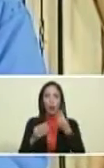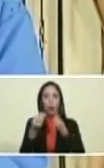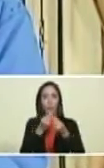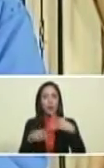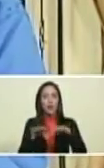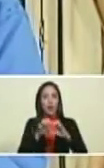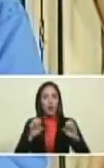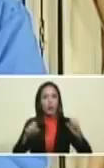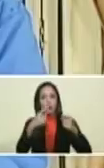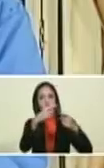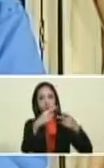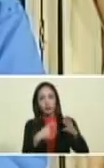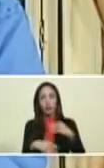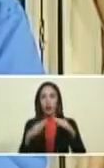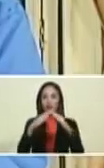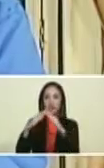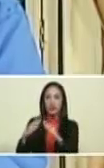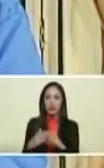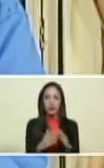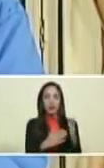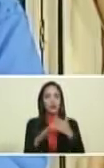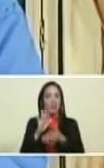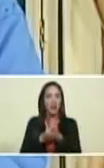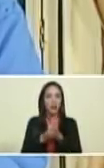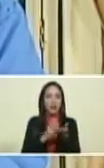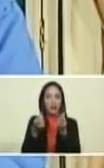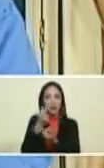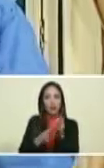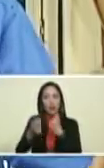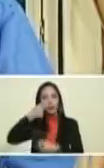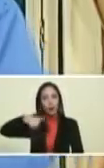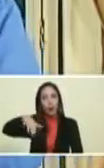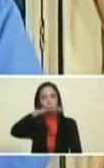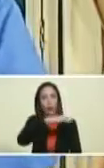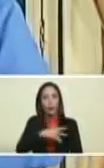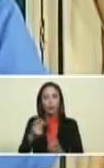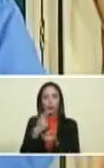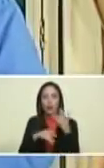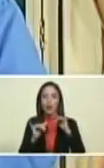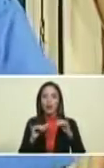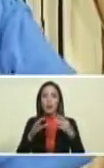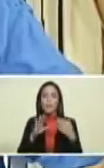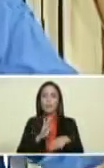en educación, en vivienda, en prosperidad, en inversión económica. Así va a ser.